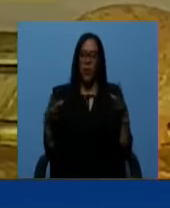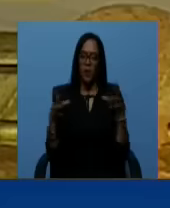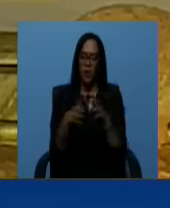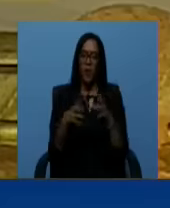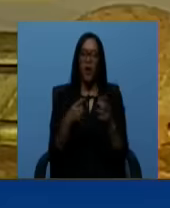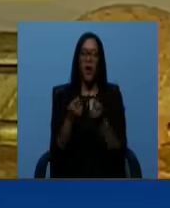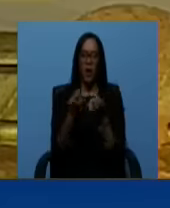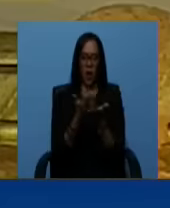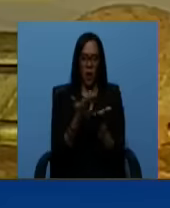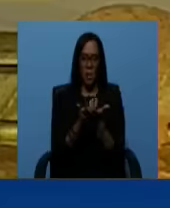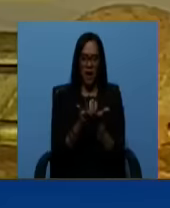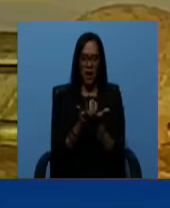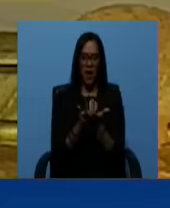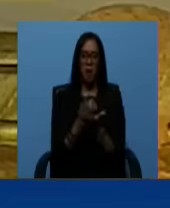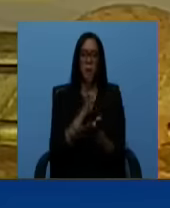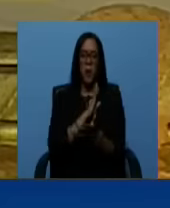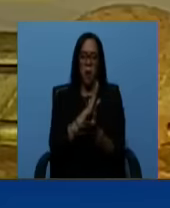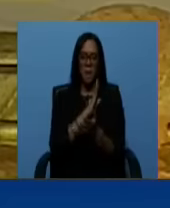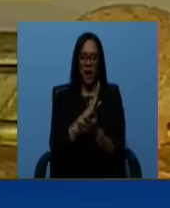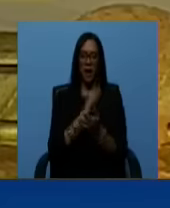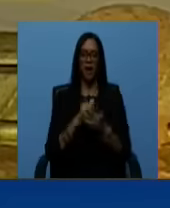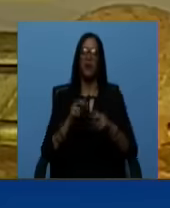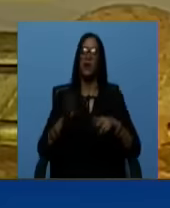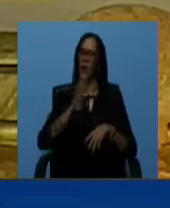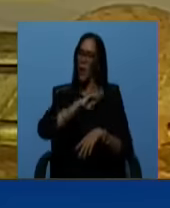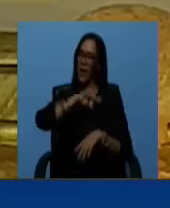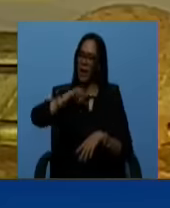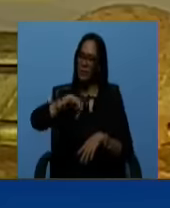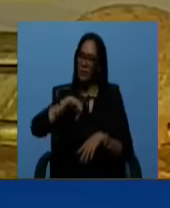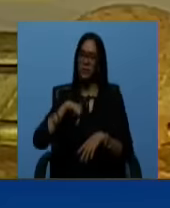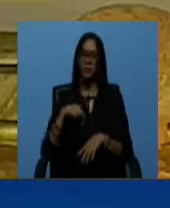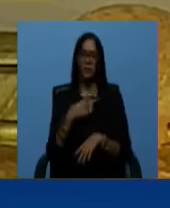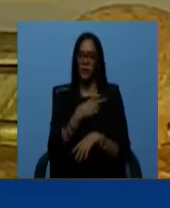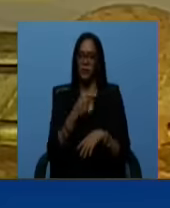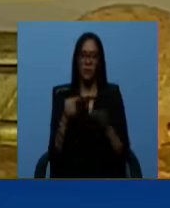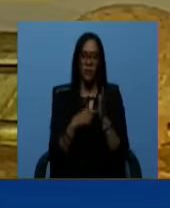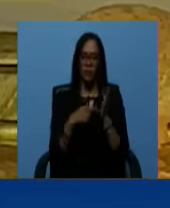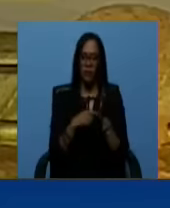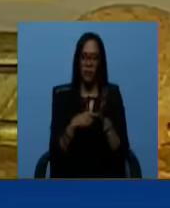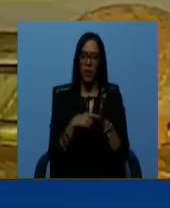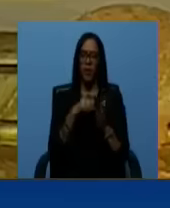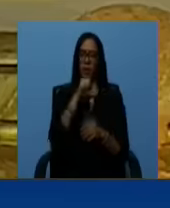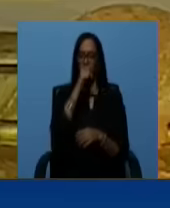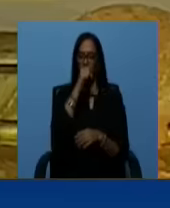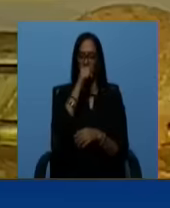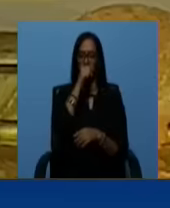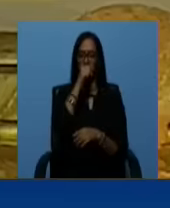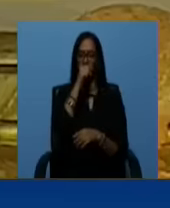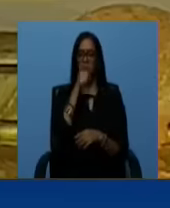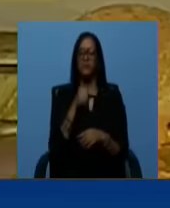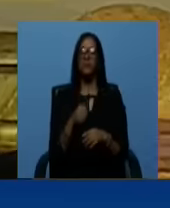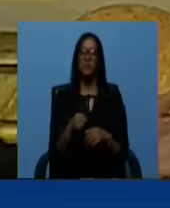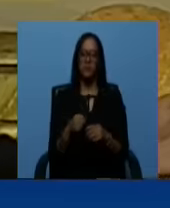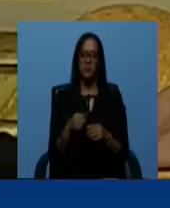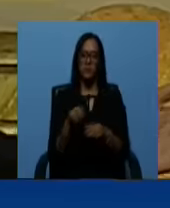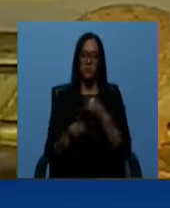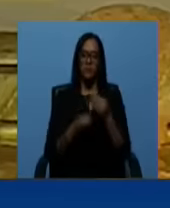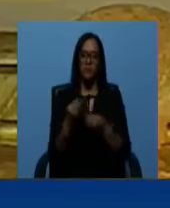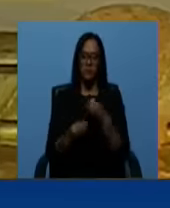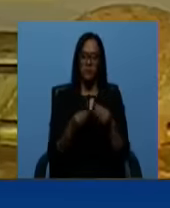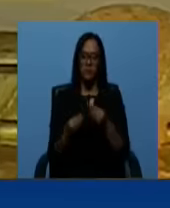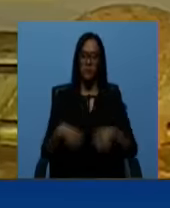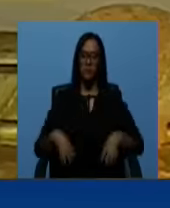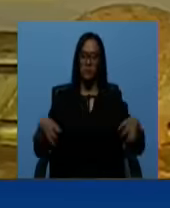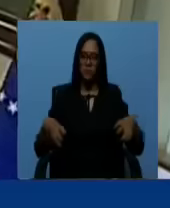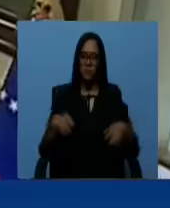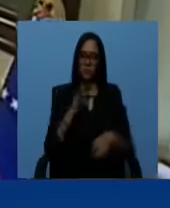economía propia, nuestra, no dependiente y que genere riqueza. Señora